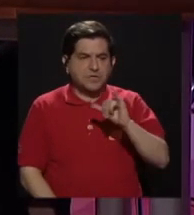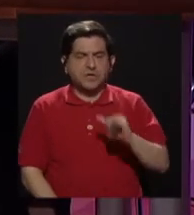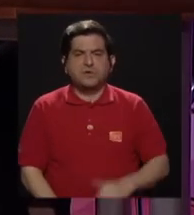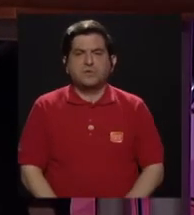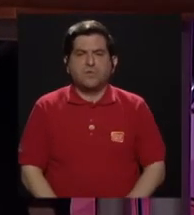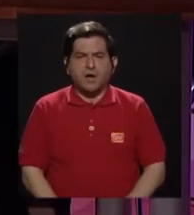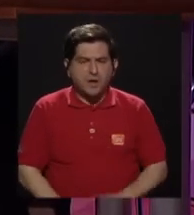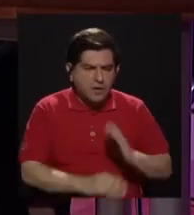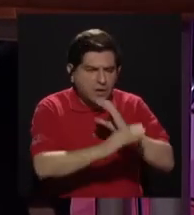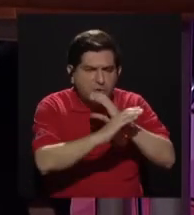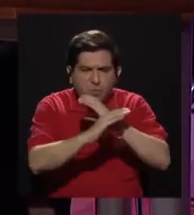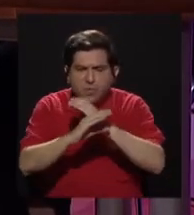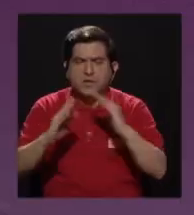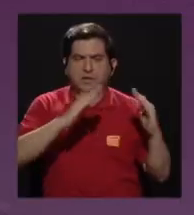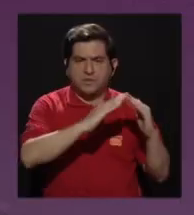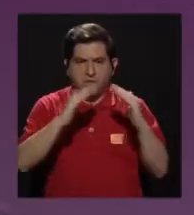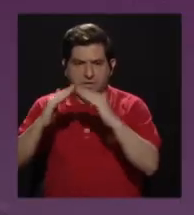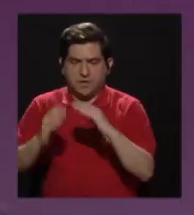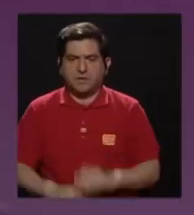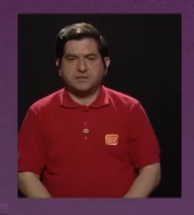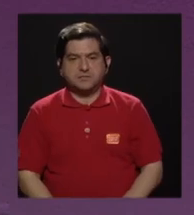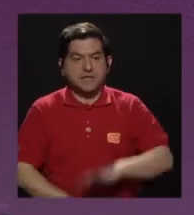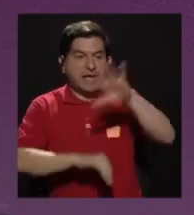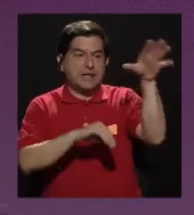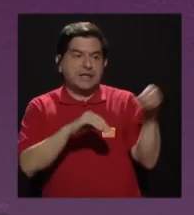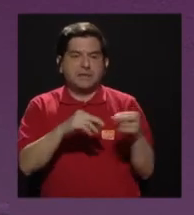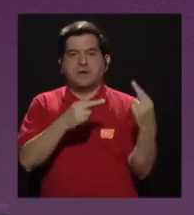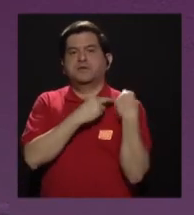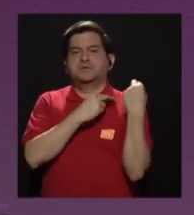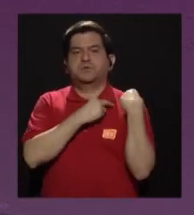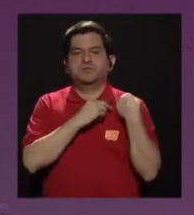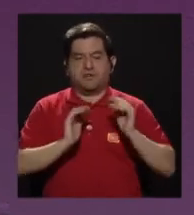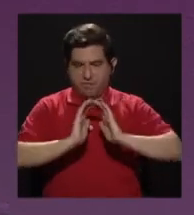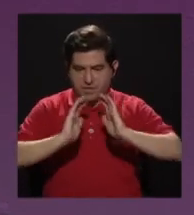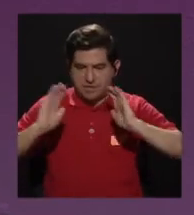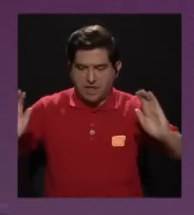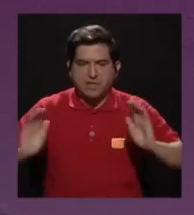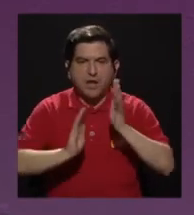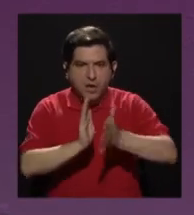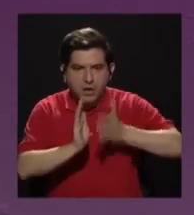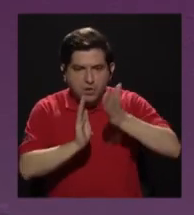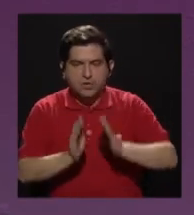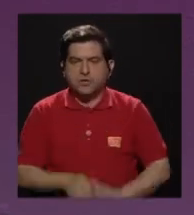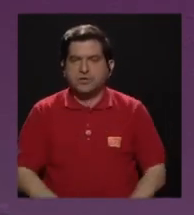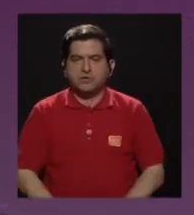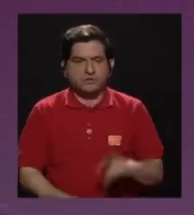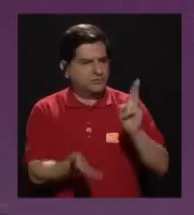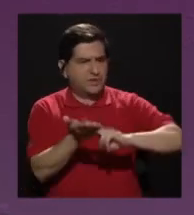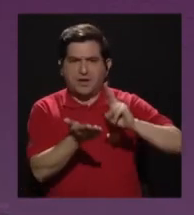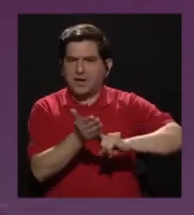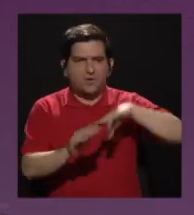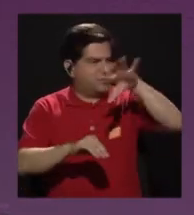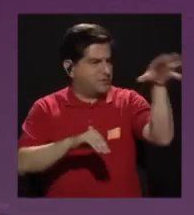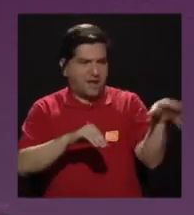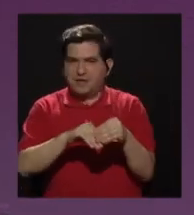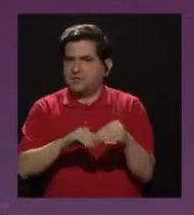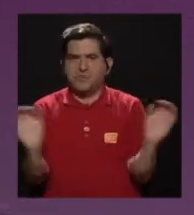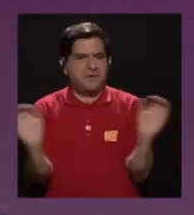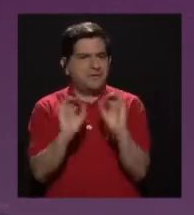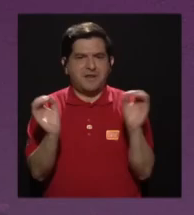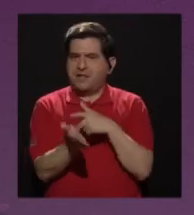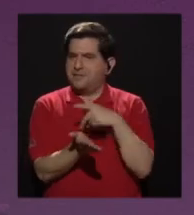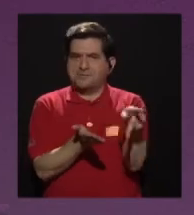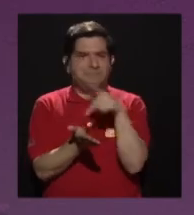hogar, y les encargan además a los niños y niñas, ¿verdad? En el contrato no se definió como un adicional o un